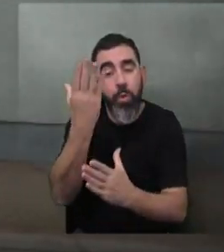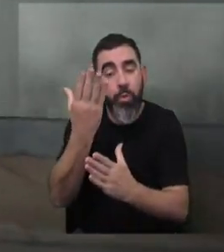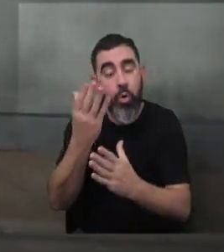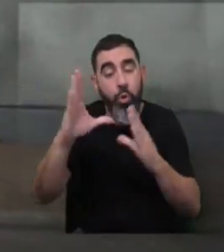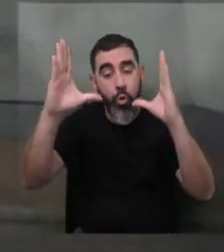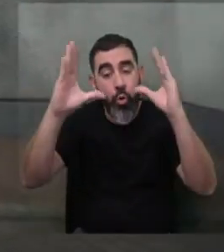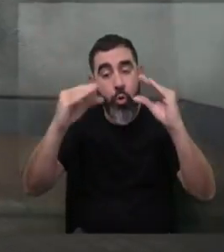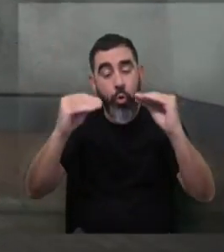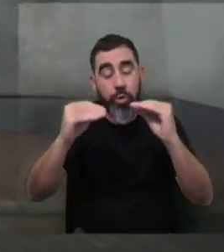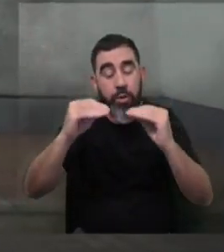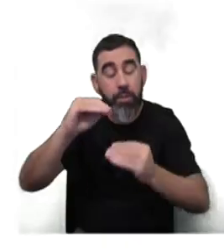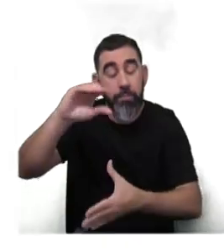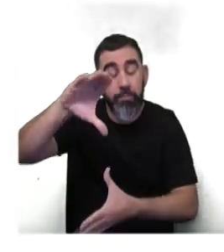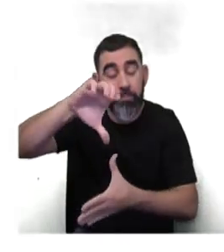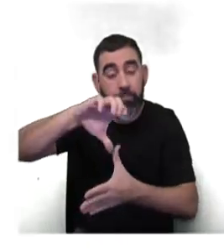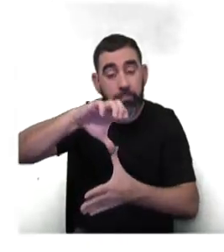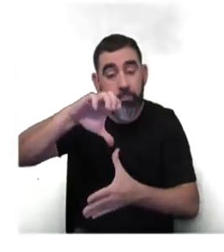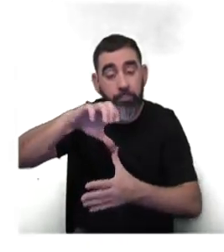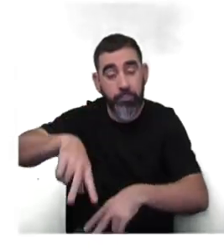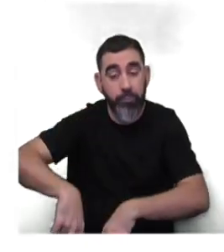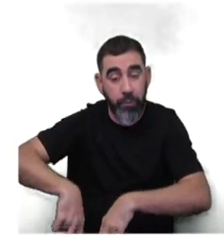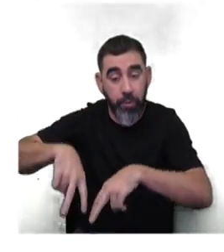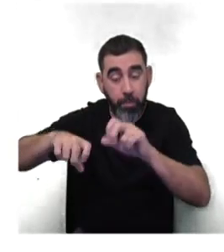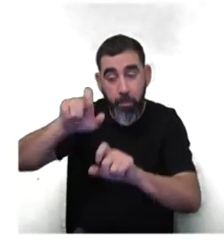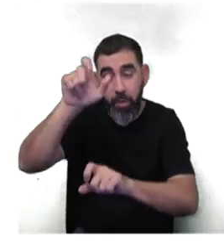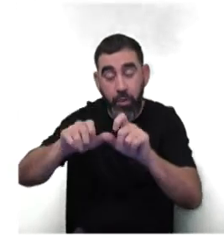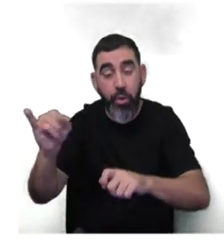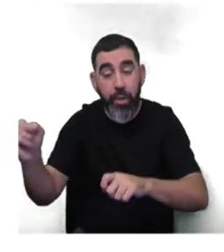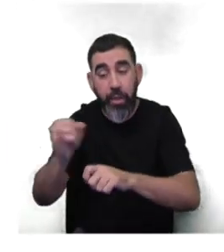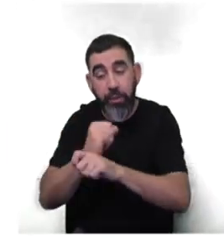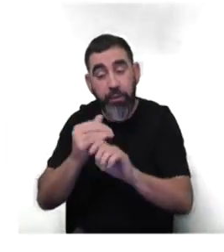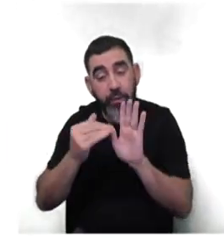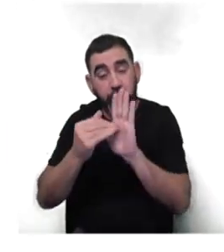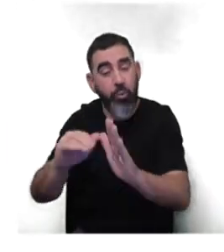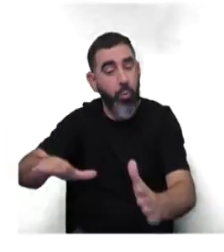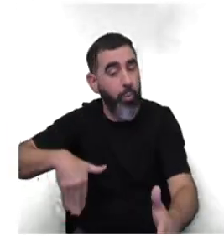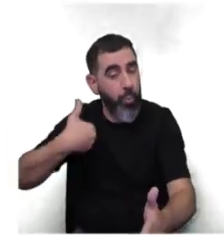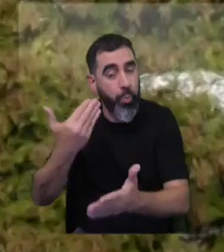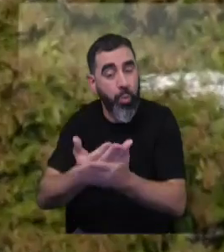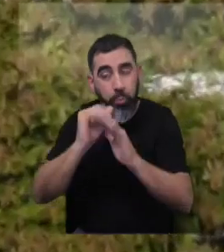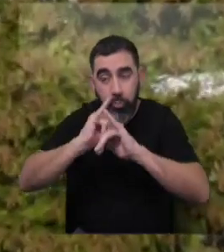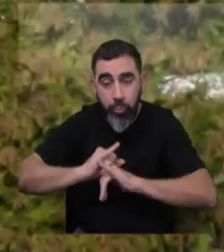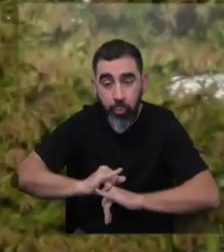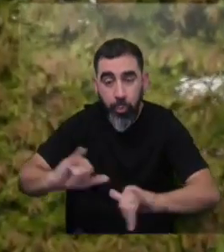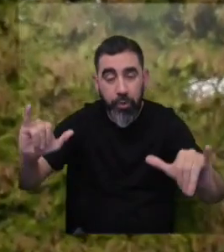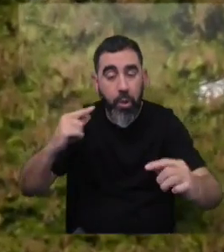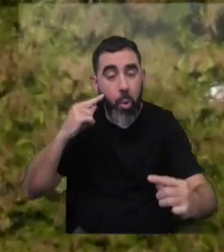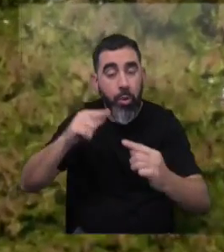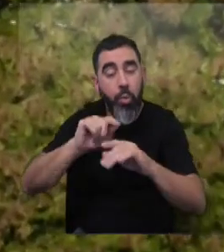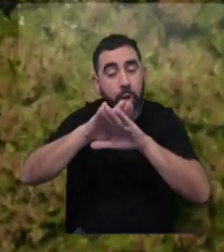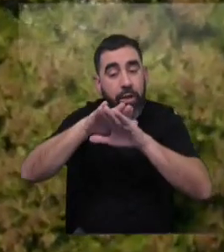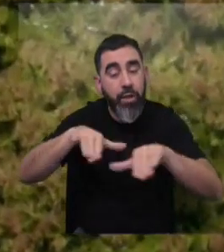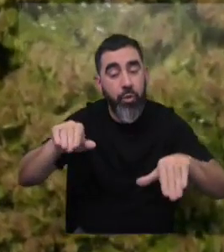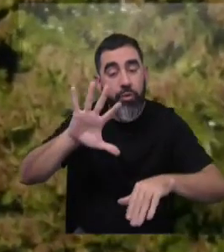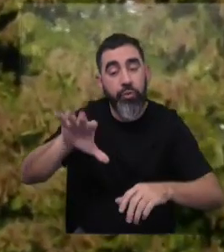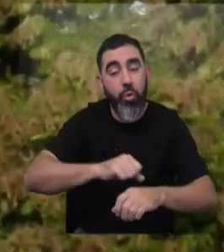Noche Iberoamericana de las y los Investigadores, el Instituto presenta una propuesta de divulgación dirigida a público infantil de entre